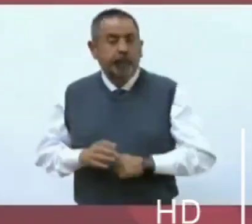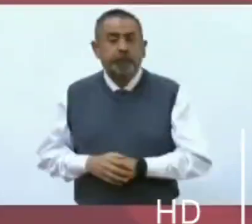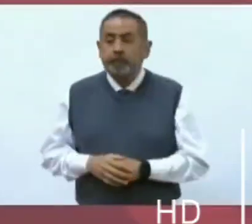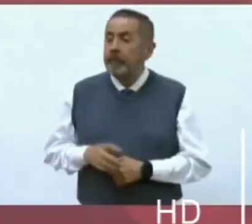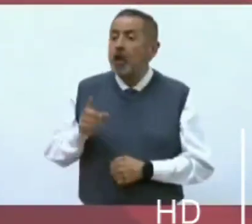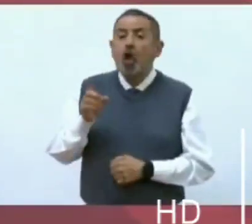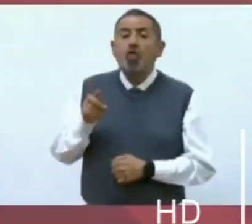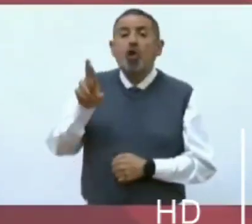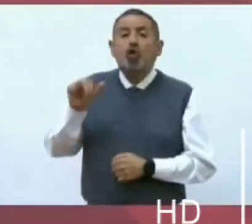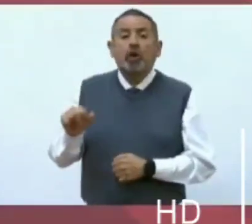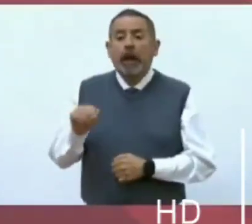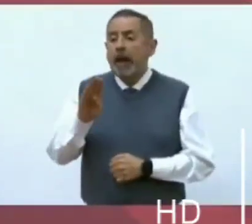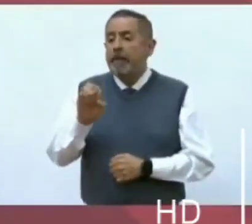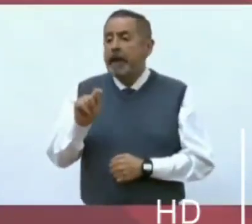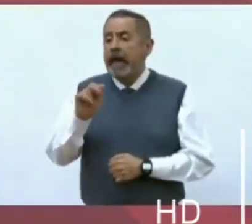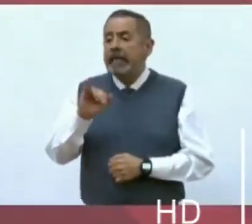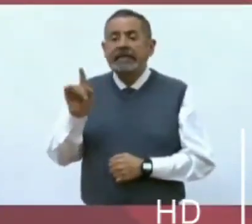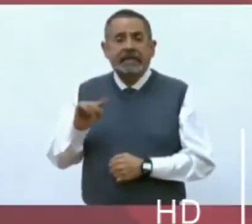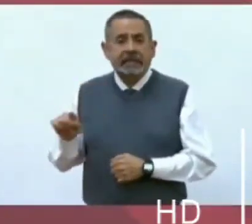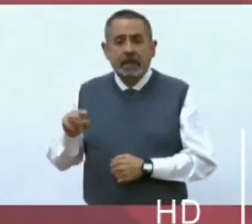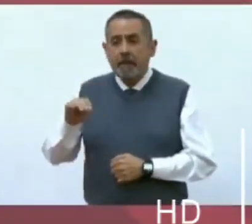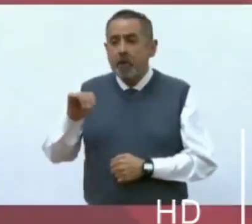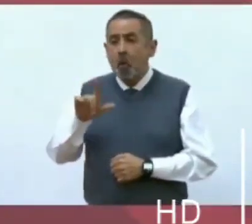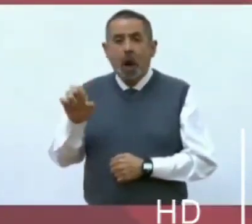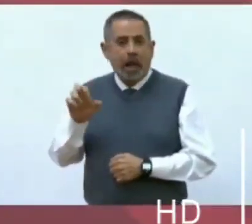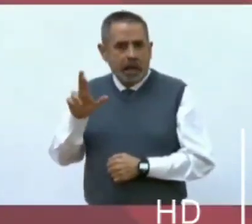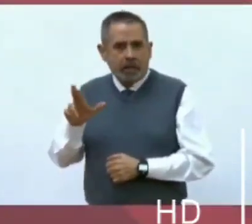Doctora Beatriz Gutiérrez Müller,